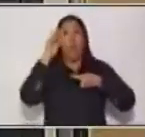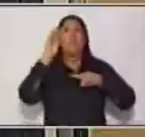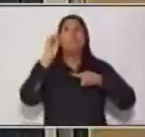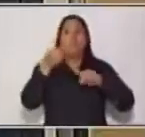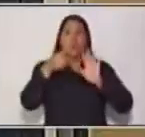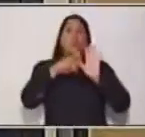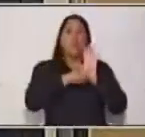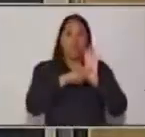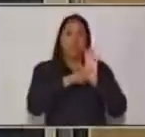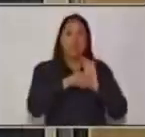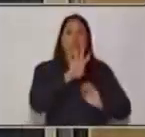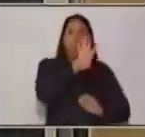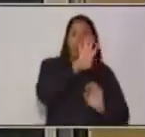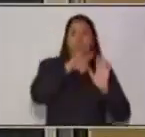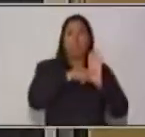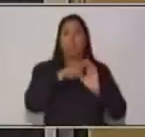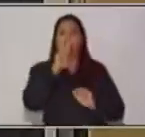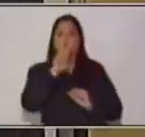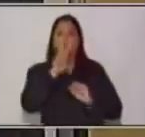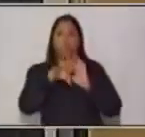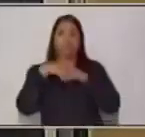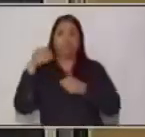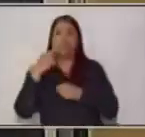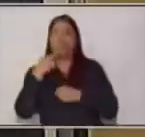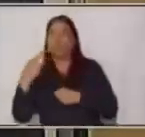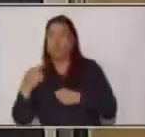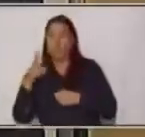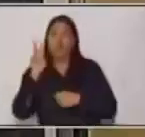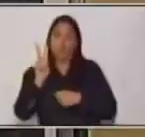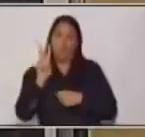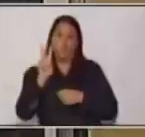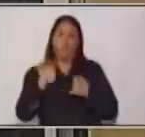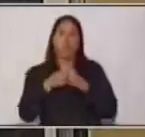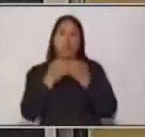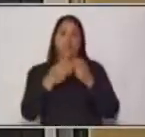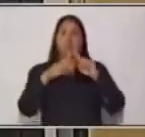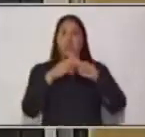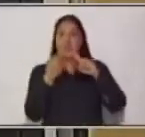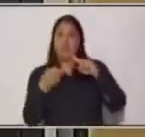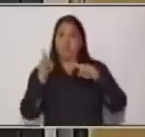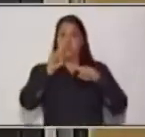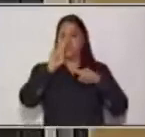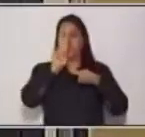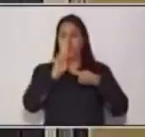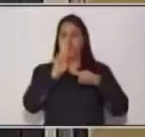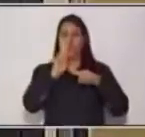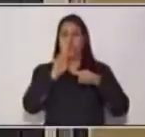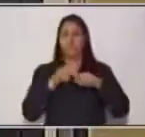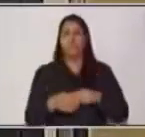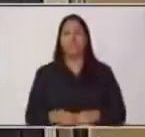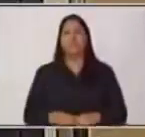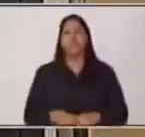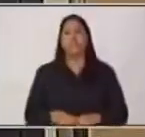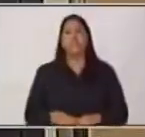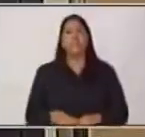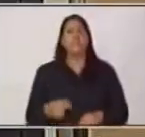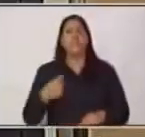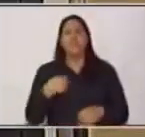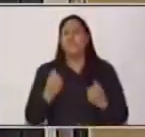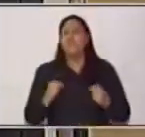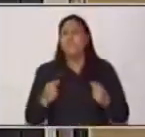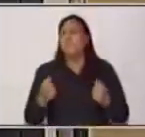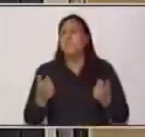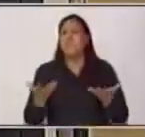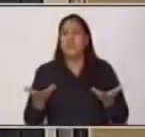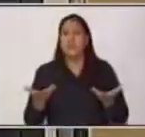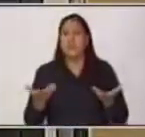4 menos 2 es 2, entonces me queda x al cuadrado. Bien, ¿qué apliqué? Esa propiedad